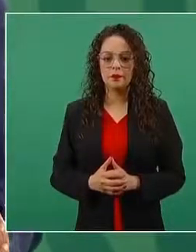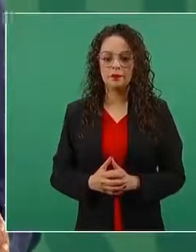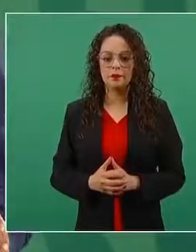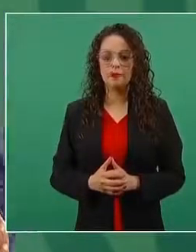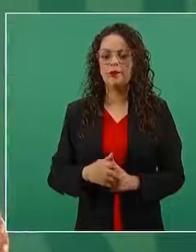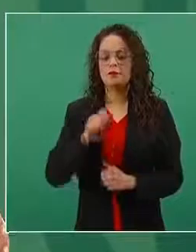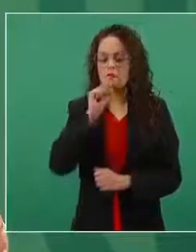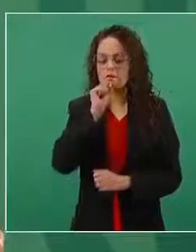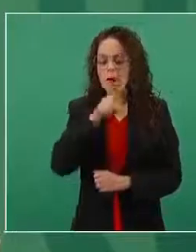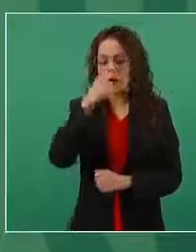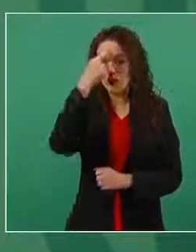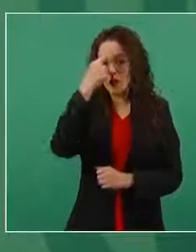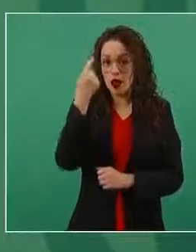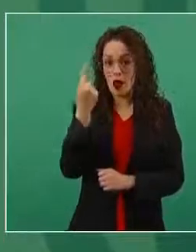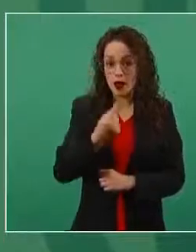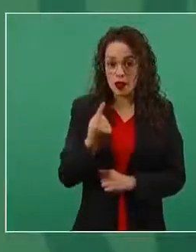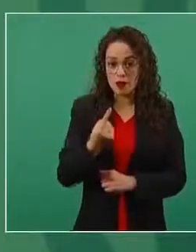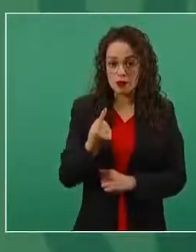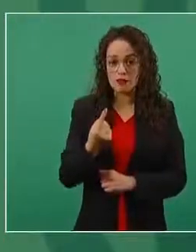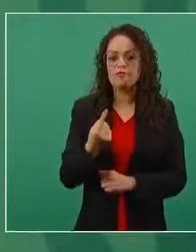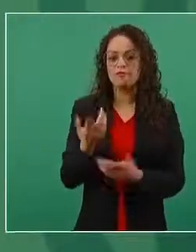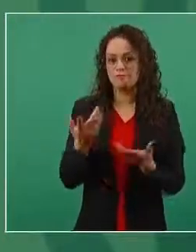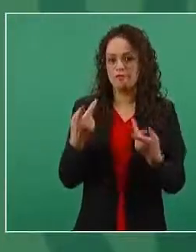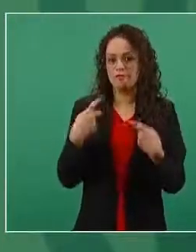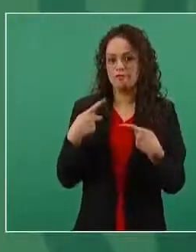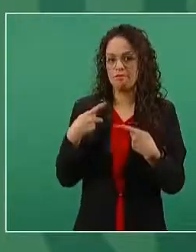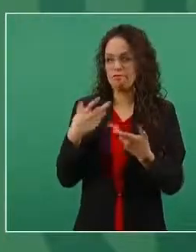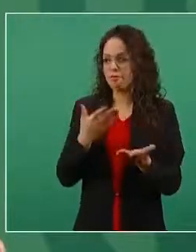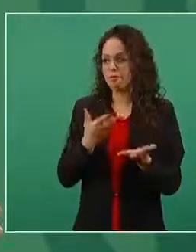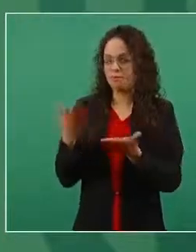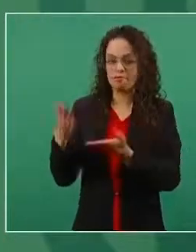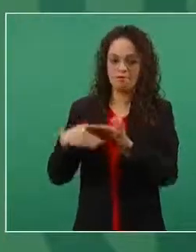también para los adversarios, ¿no? Y